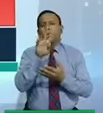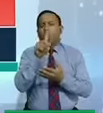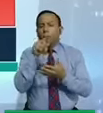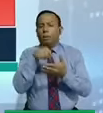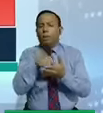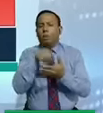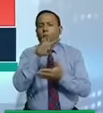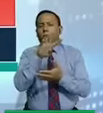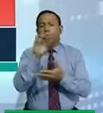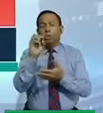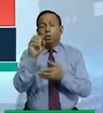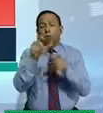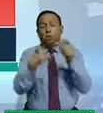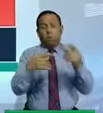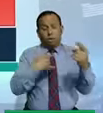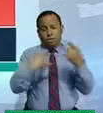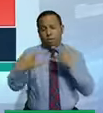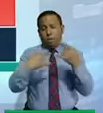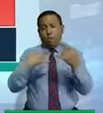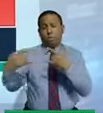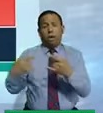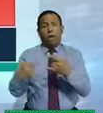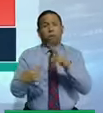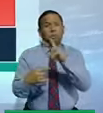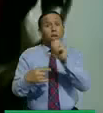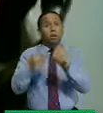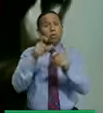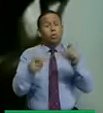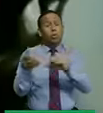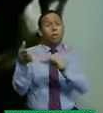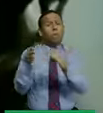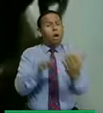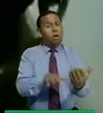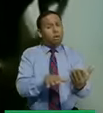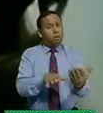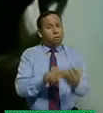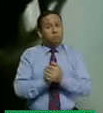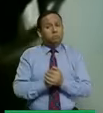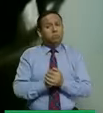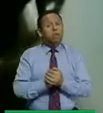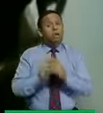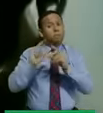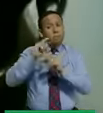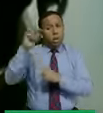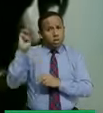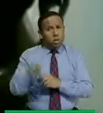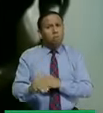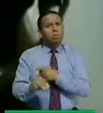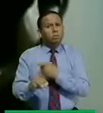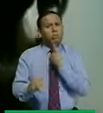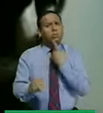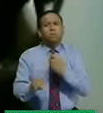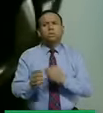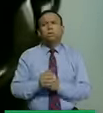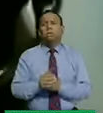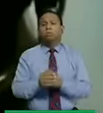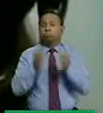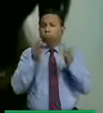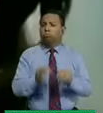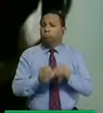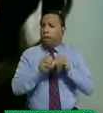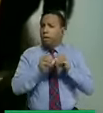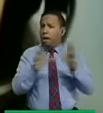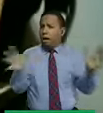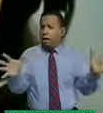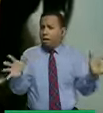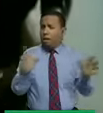21.416 casos, con 20 ciudadanos que han perdido la vida. Estos datos el Ministerio de Salud también reporta de manera regional,